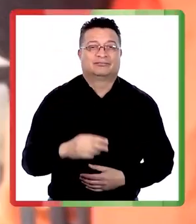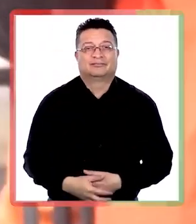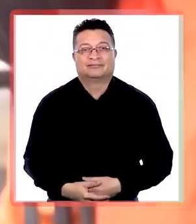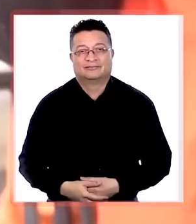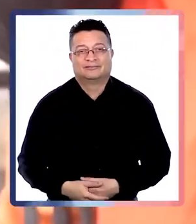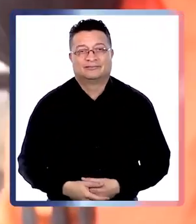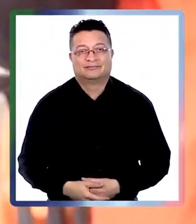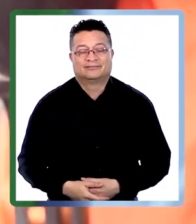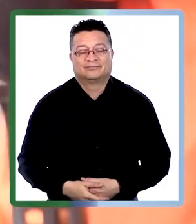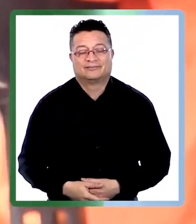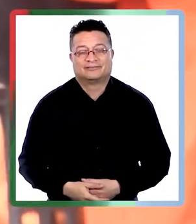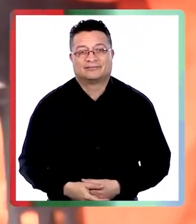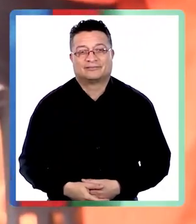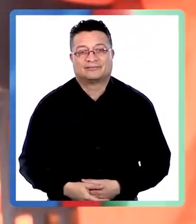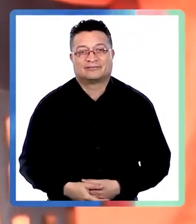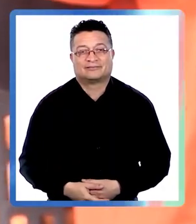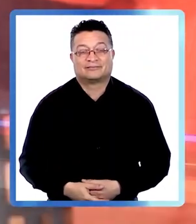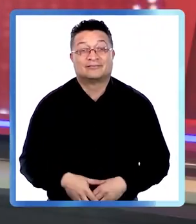familia.